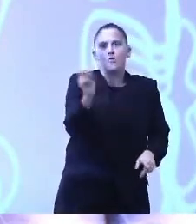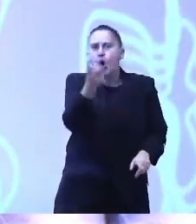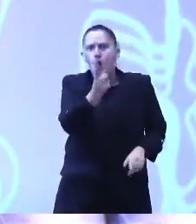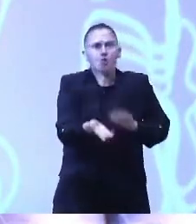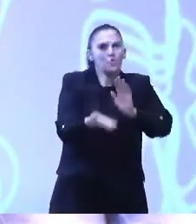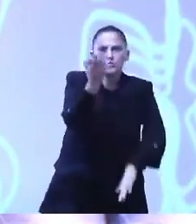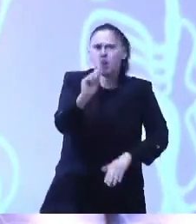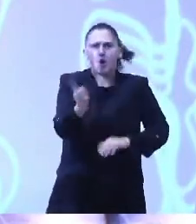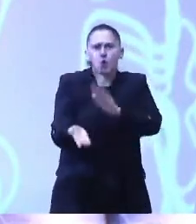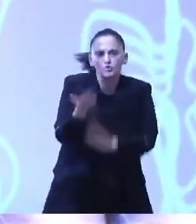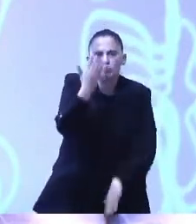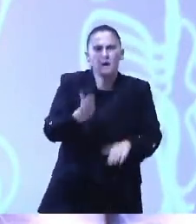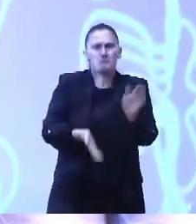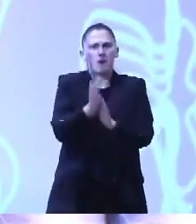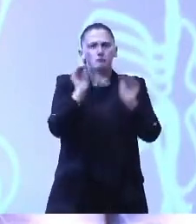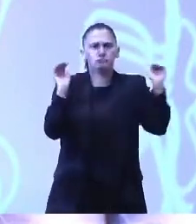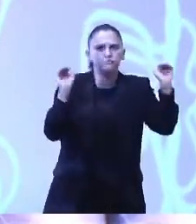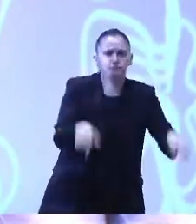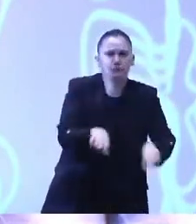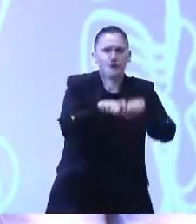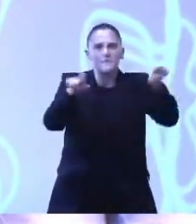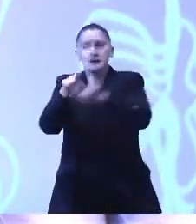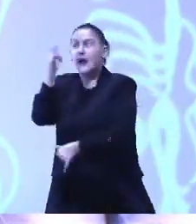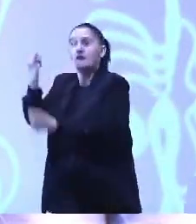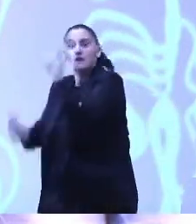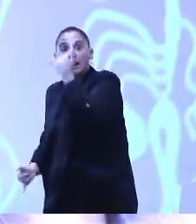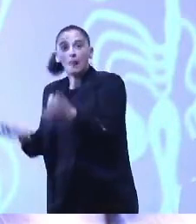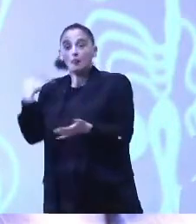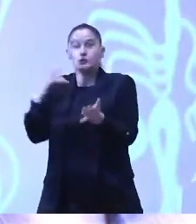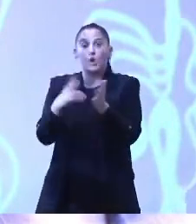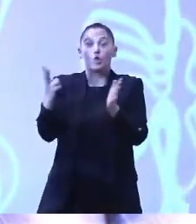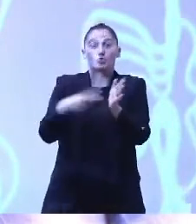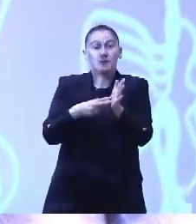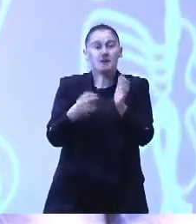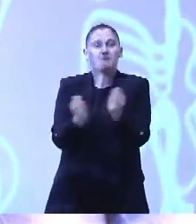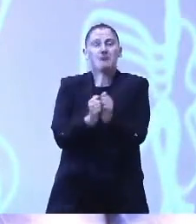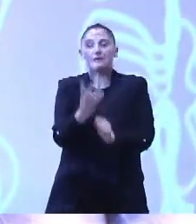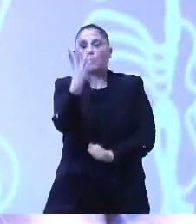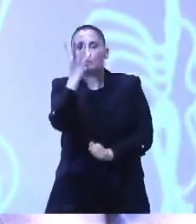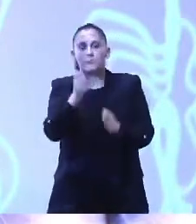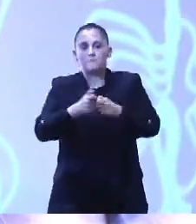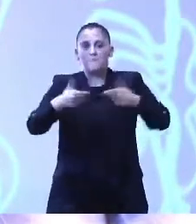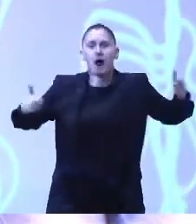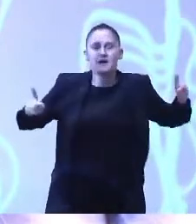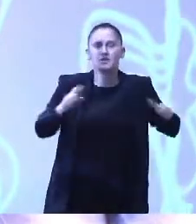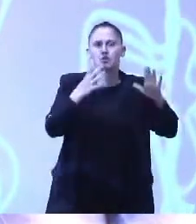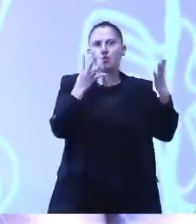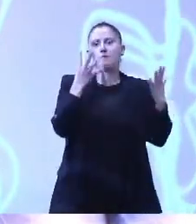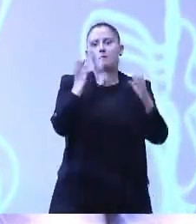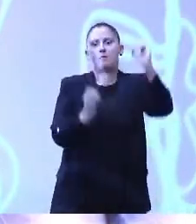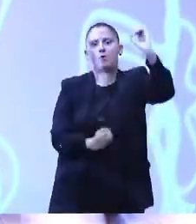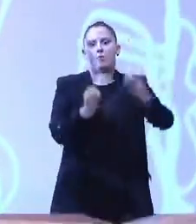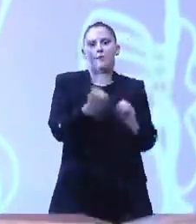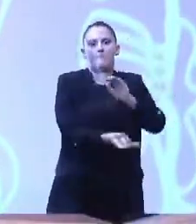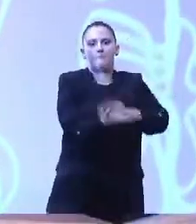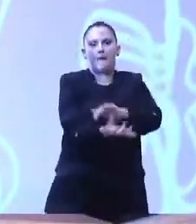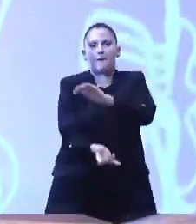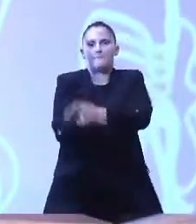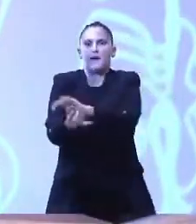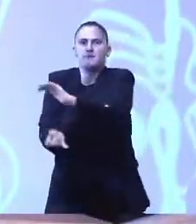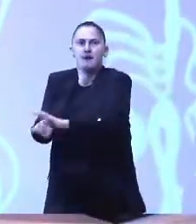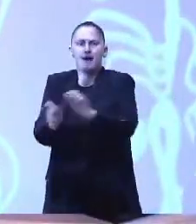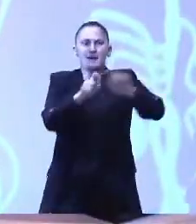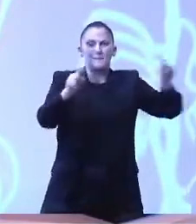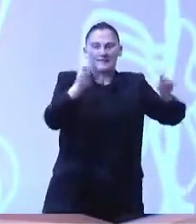mínimo, que se van a destruir empresas. Y resulta que en el año 2024 hemos aumentado en un 9% la creación de empresas en